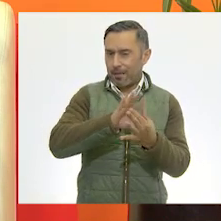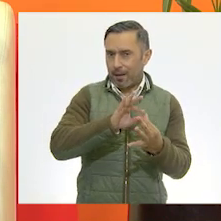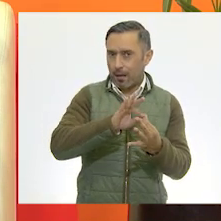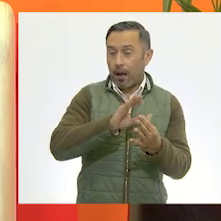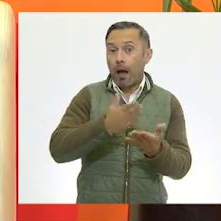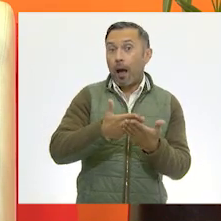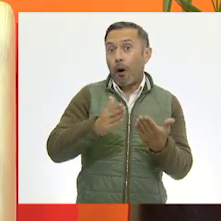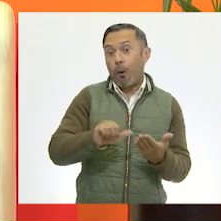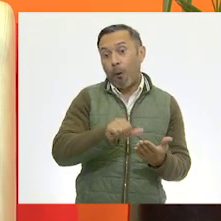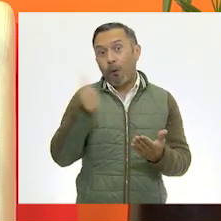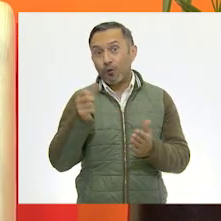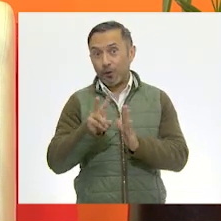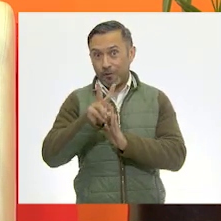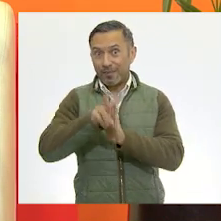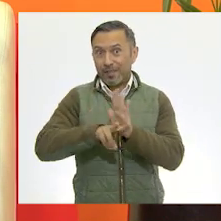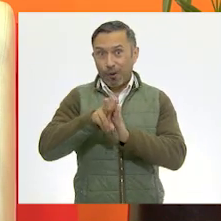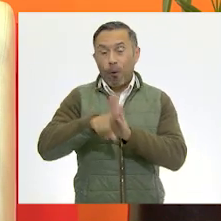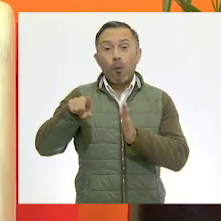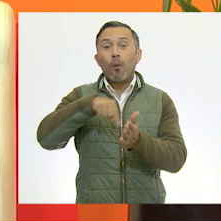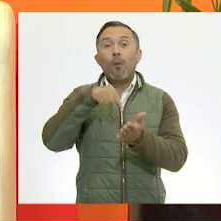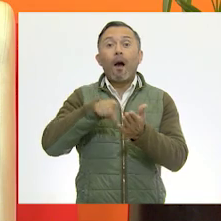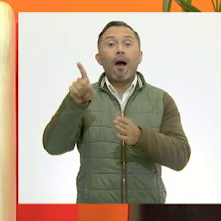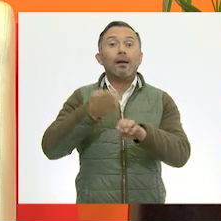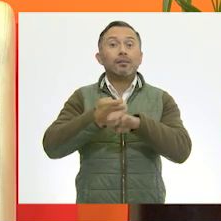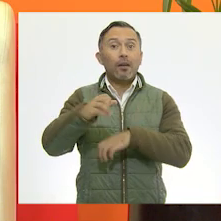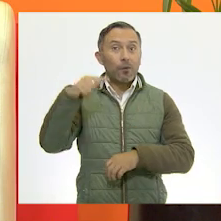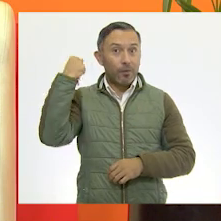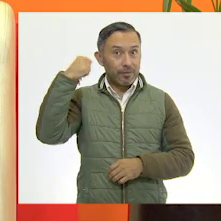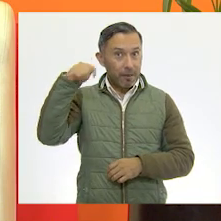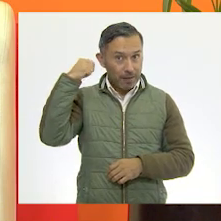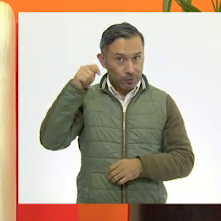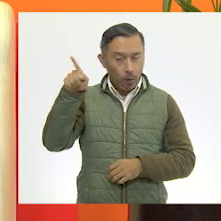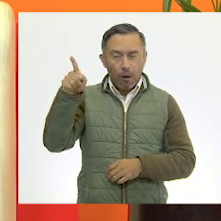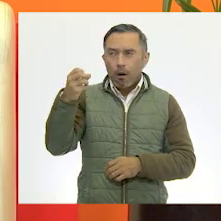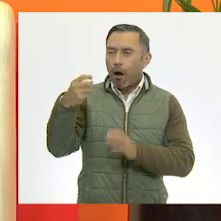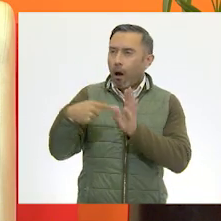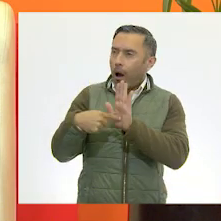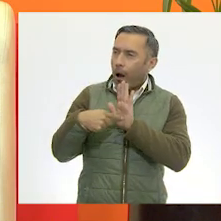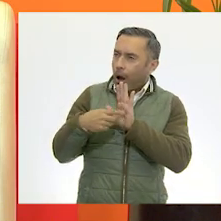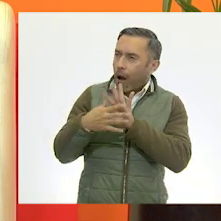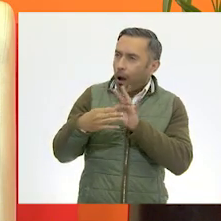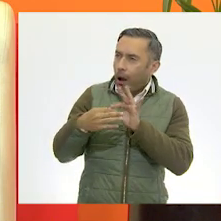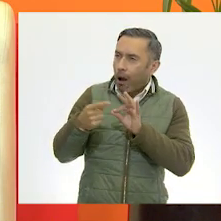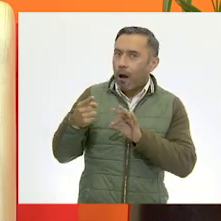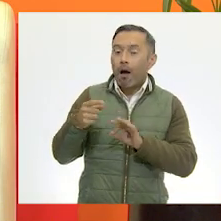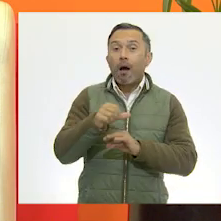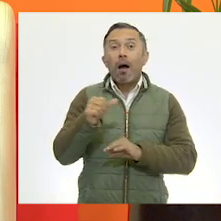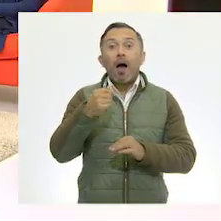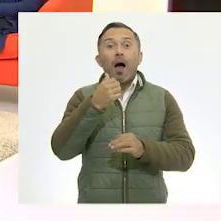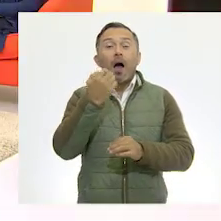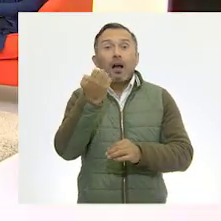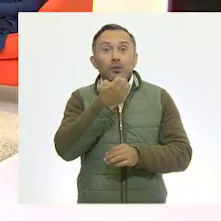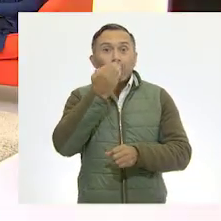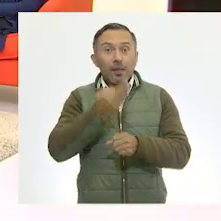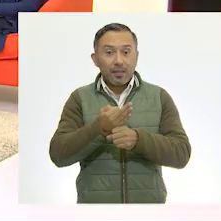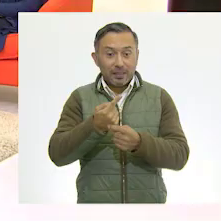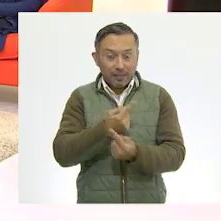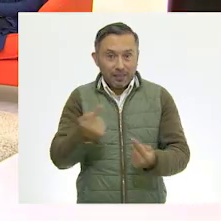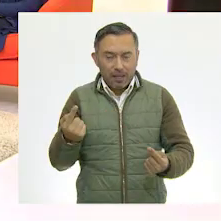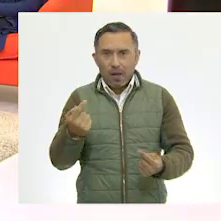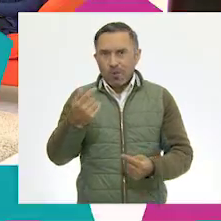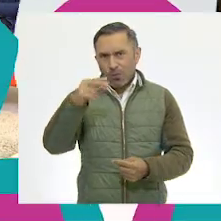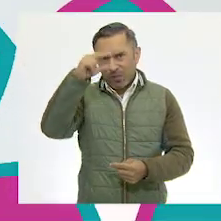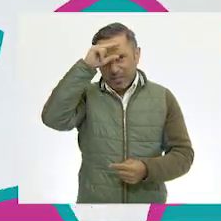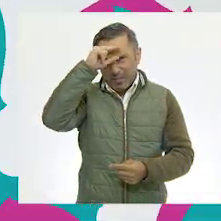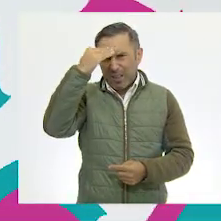donde, desde Tabasco, nos comparten estrategias para la atención de alumnas y alumnos con aptitudes sobresalientes. Vamos a